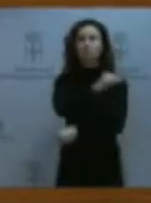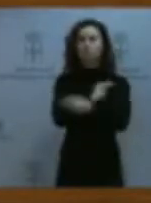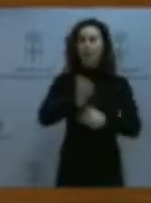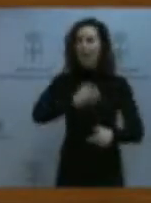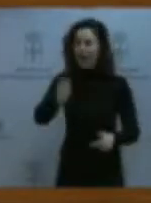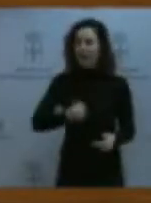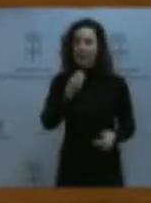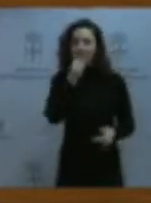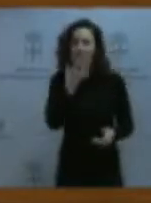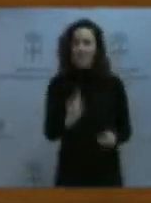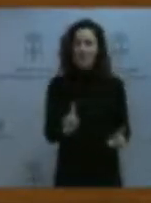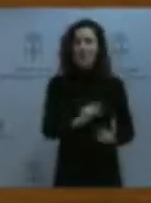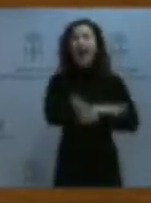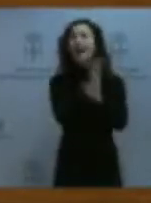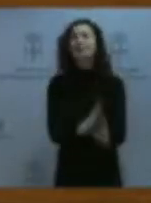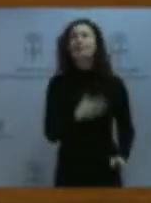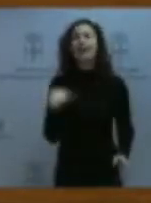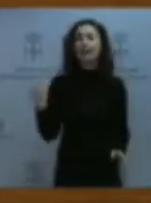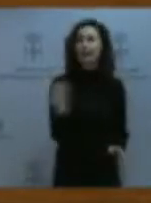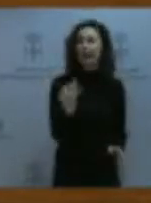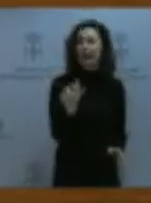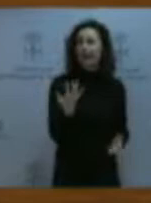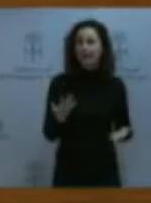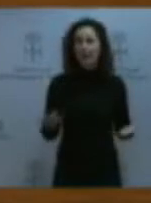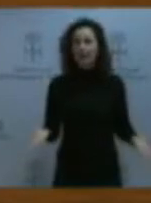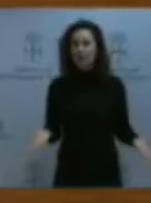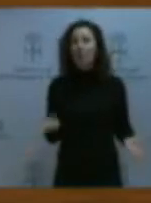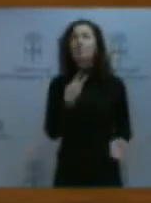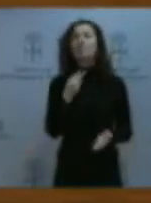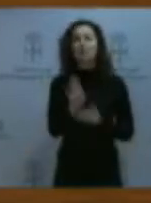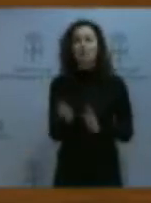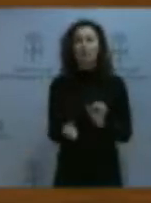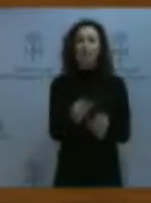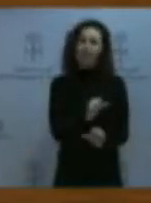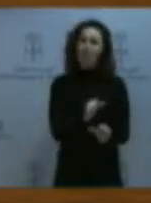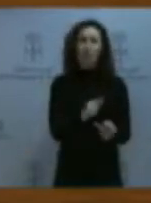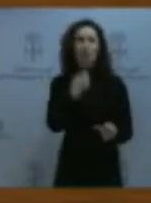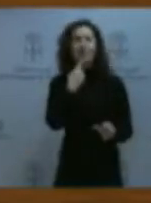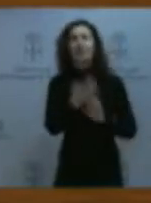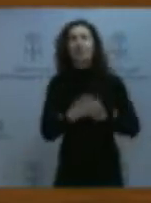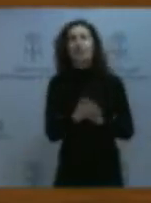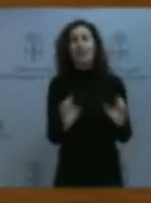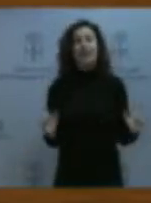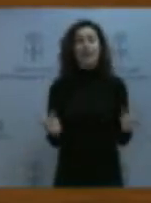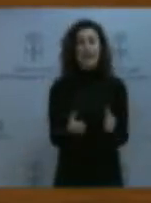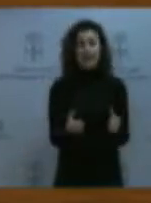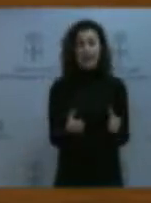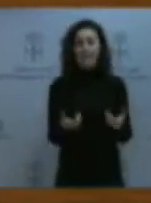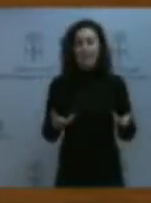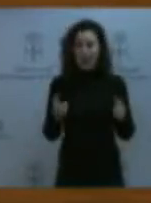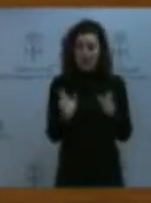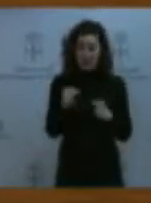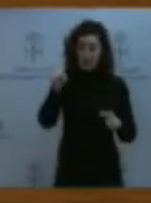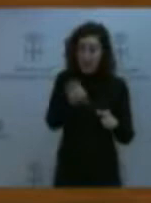es de eso. Un portavoz anterior ha hecho referencia al equipo de Ángel Villa y es que ahí está la cuestión. Hay un equipo